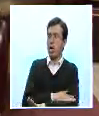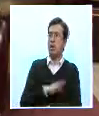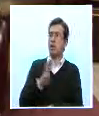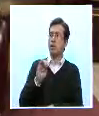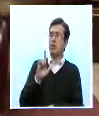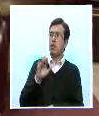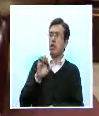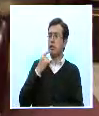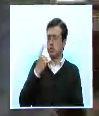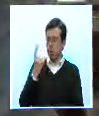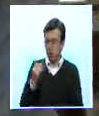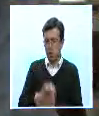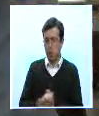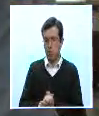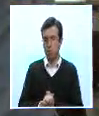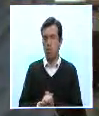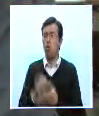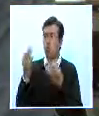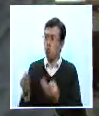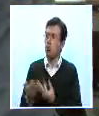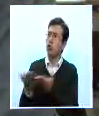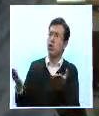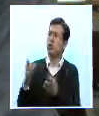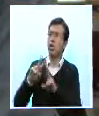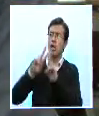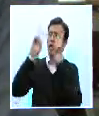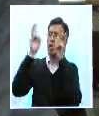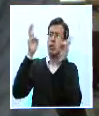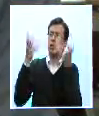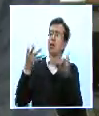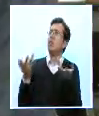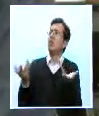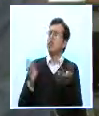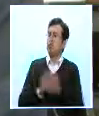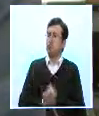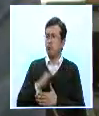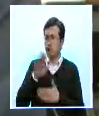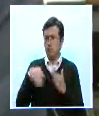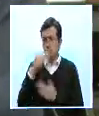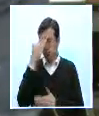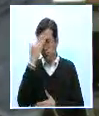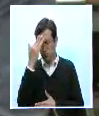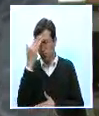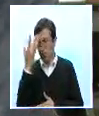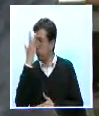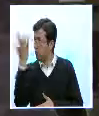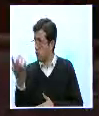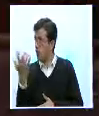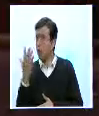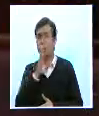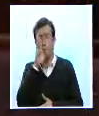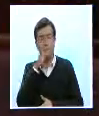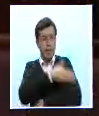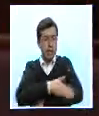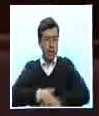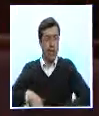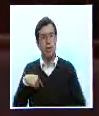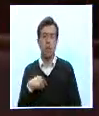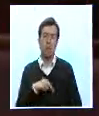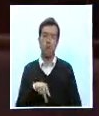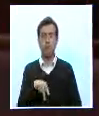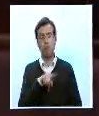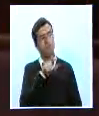porque evidentemente éste es uno de los temas a los cuales uno los conoce con mayor cercanía por la evidencia diaria en la calle uno va por